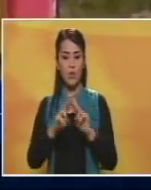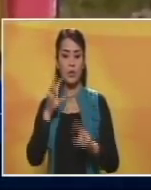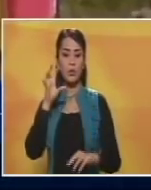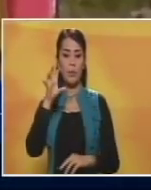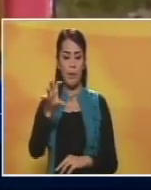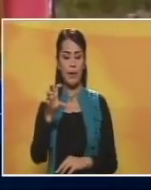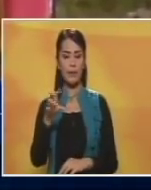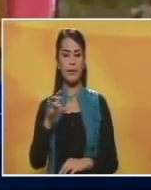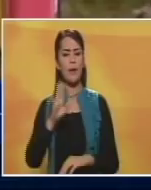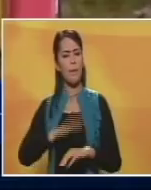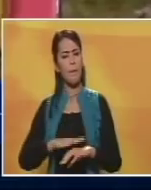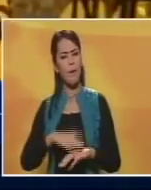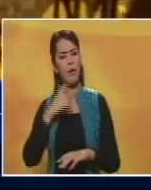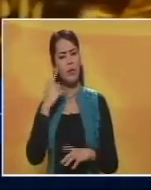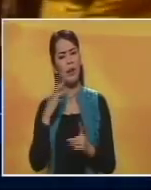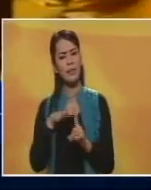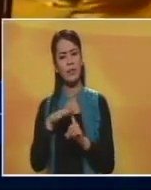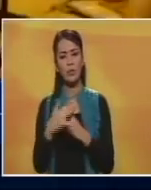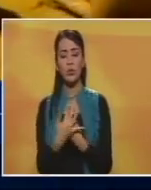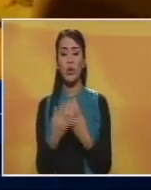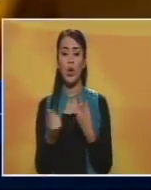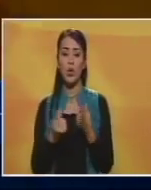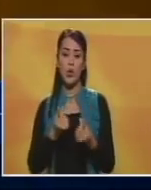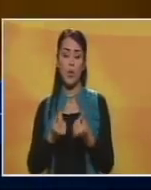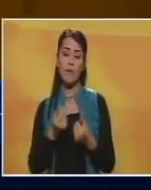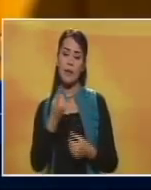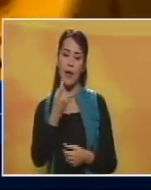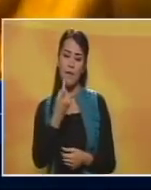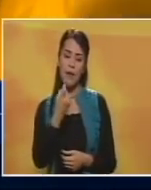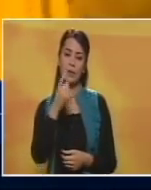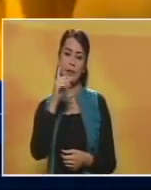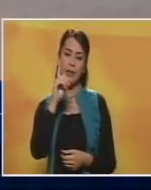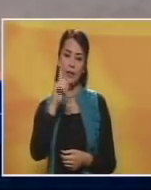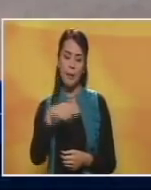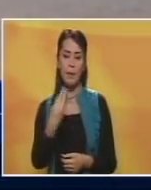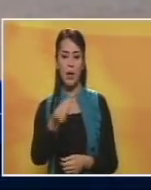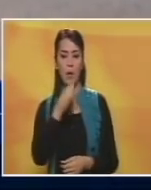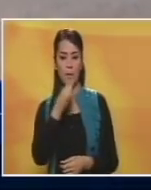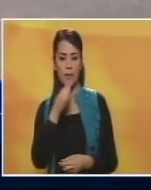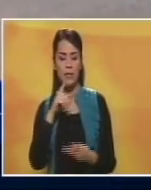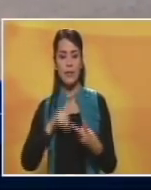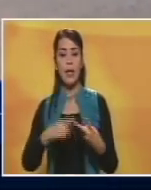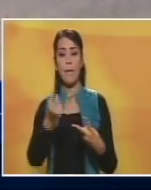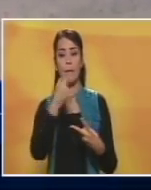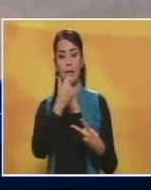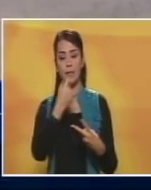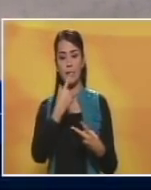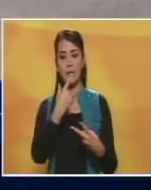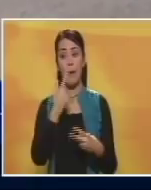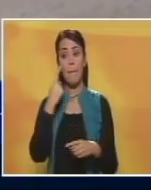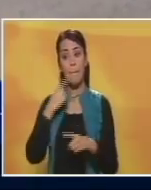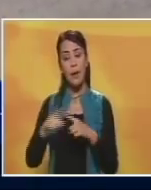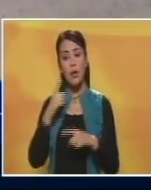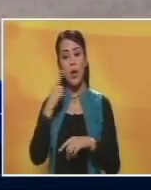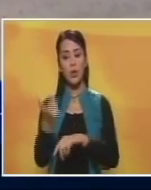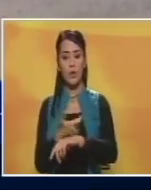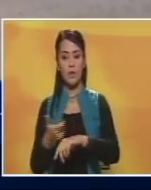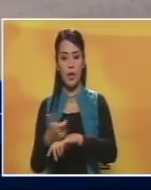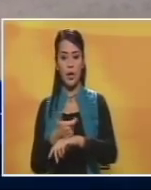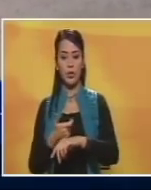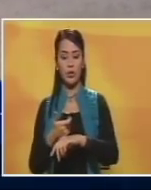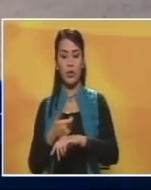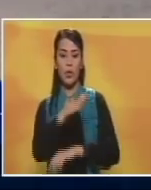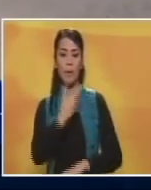país debido a las condiciones económicas, la falta de acceso a alimentos y medicinas. Sin embargo, el gobierno del presidente Nicolás